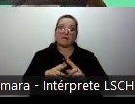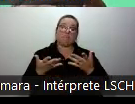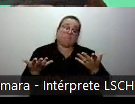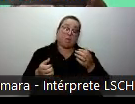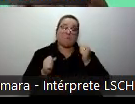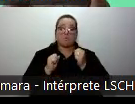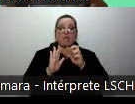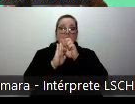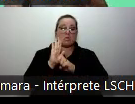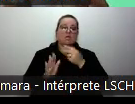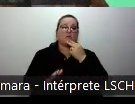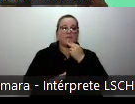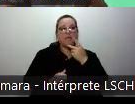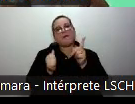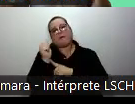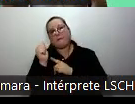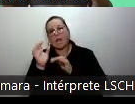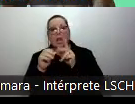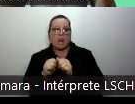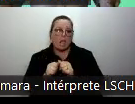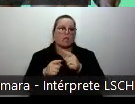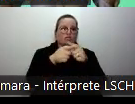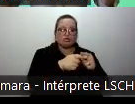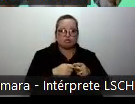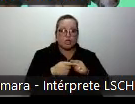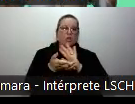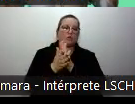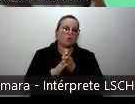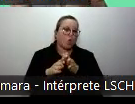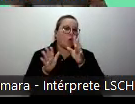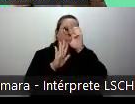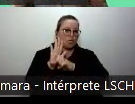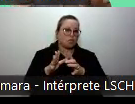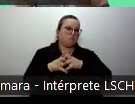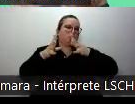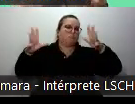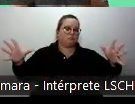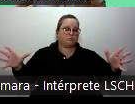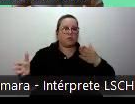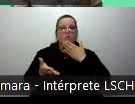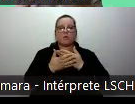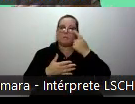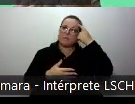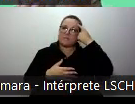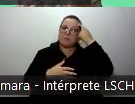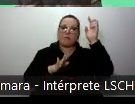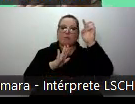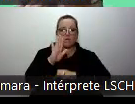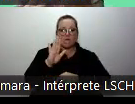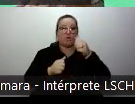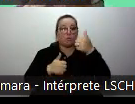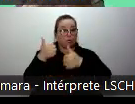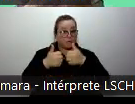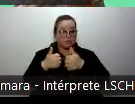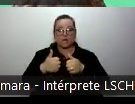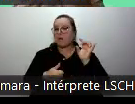pueden haber proyectos familiares proyectos sociales todos estos proyectos en realidad pueden ser super amplios pero cuando hablamos de el proyecto profesional tiene que ver netamente